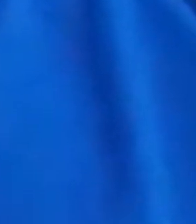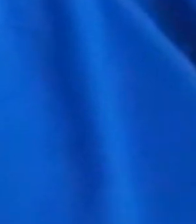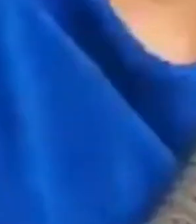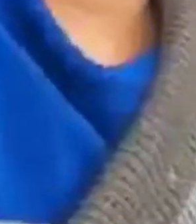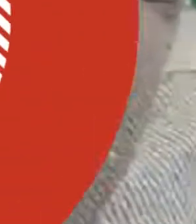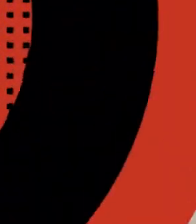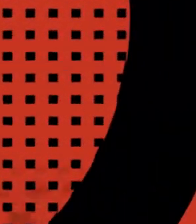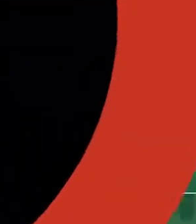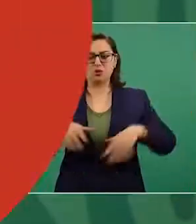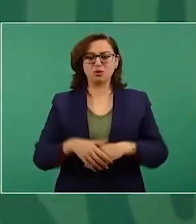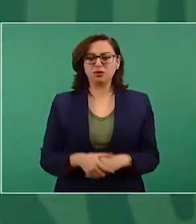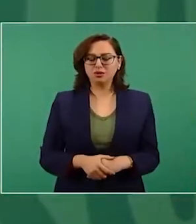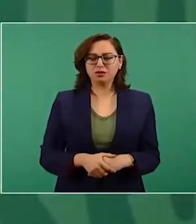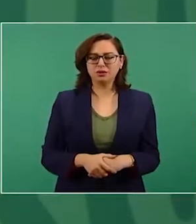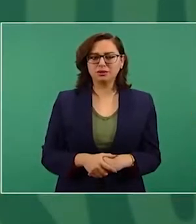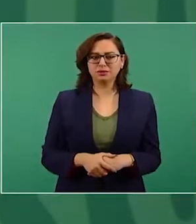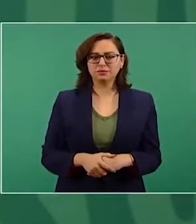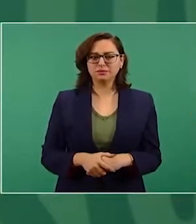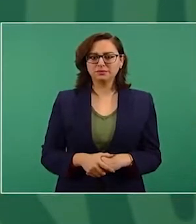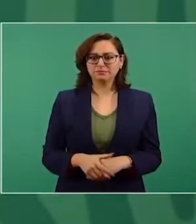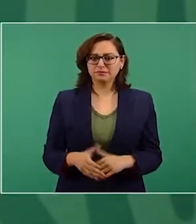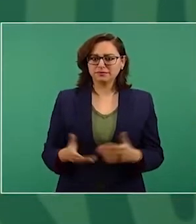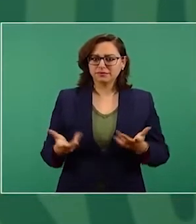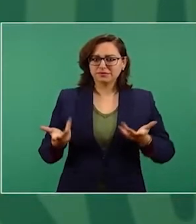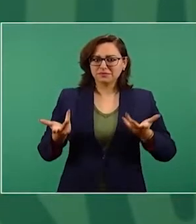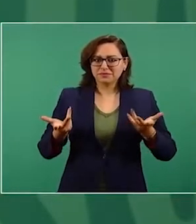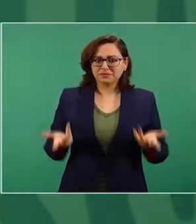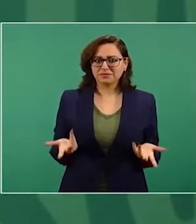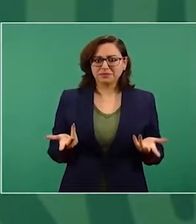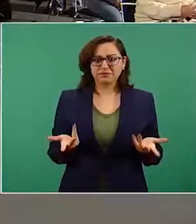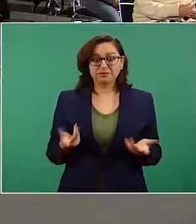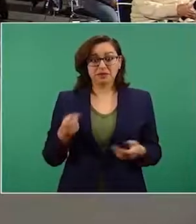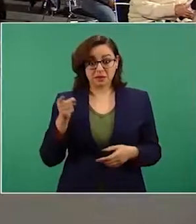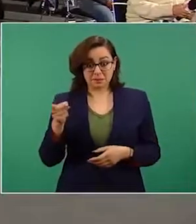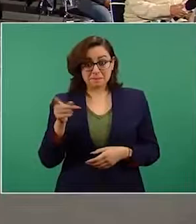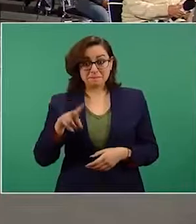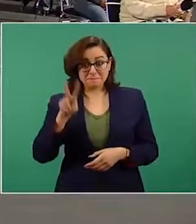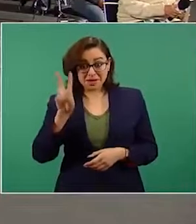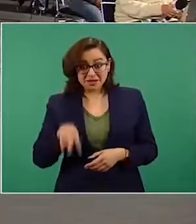Obrador. Lo que hay que ver es si no fue montado,